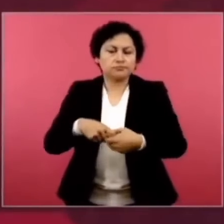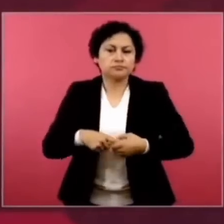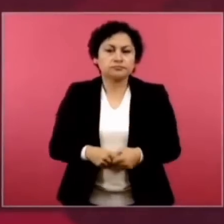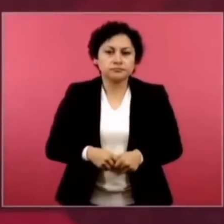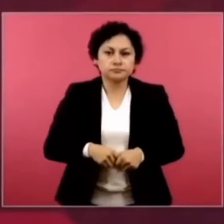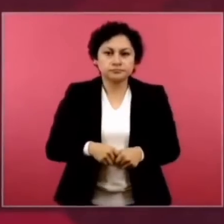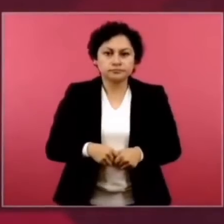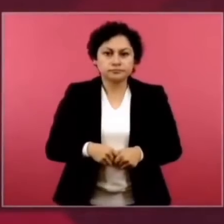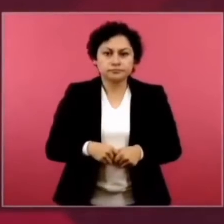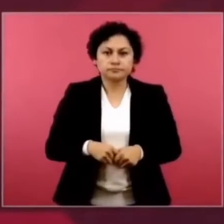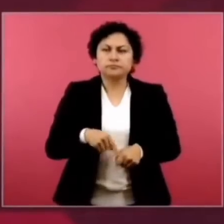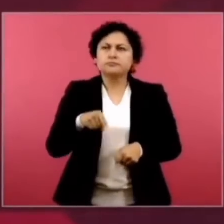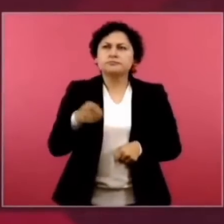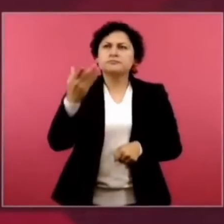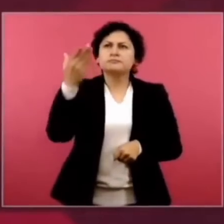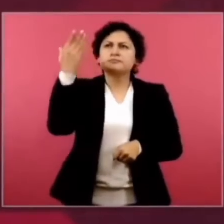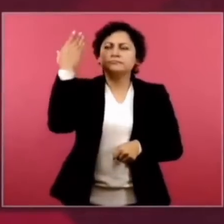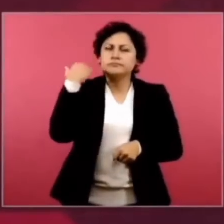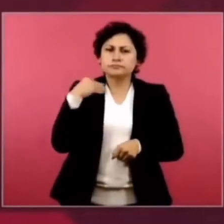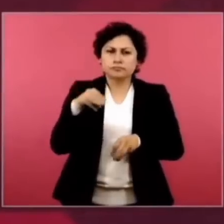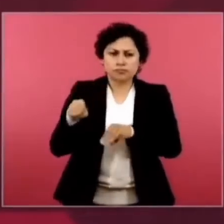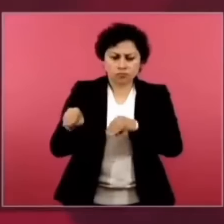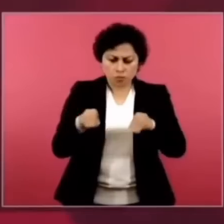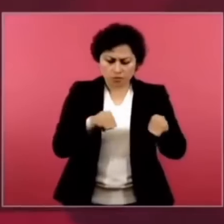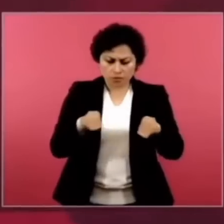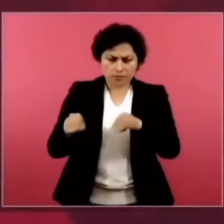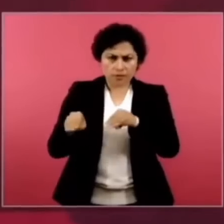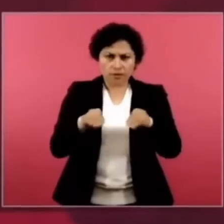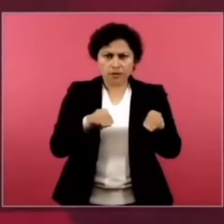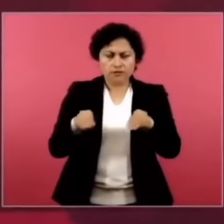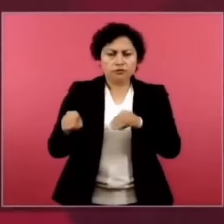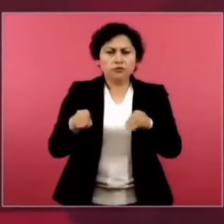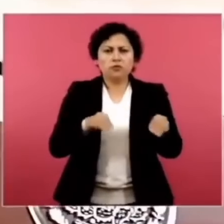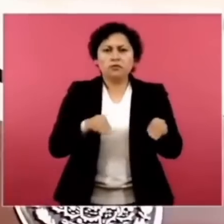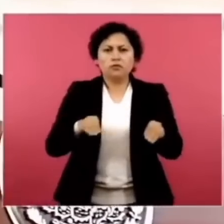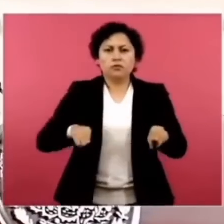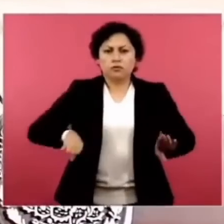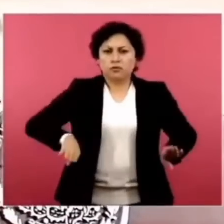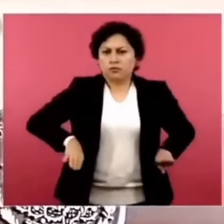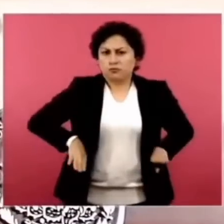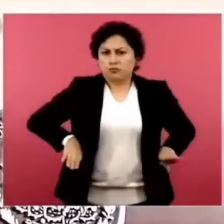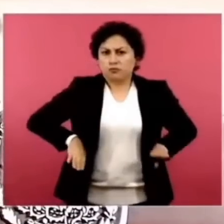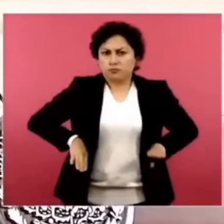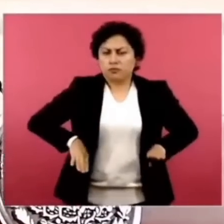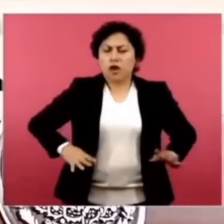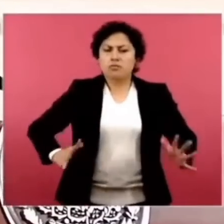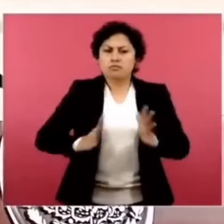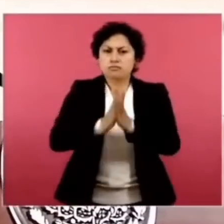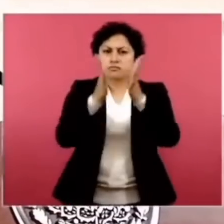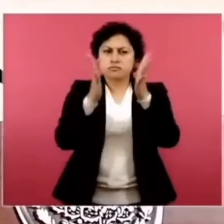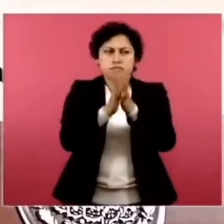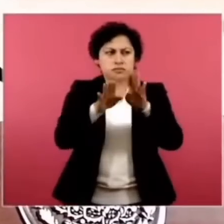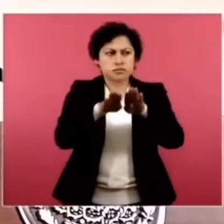de la tendencia democrática,